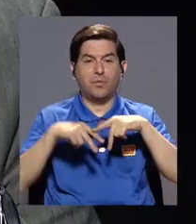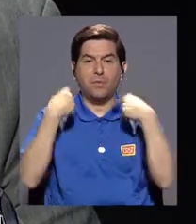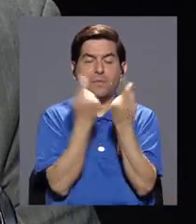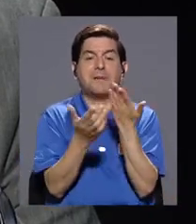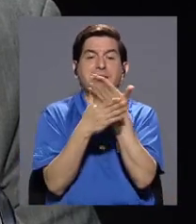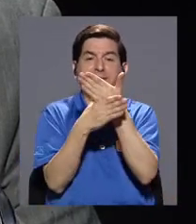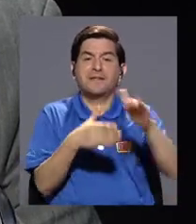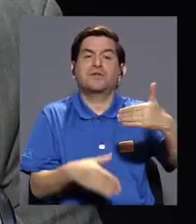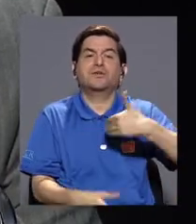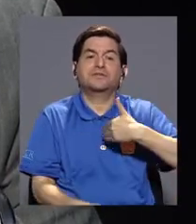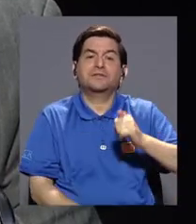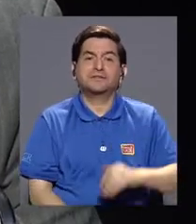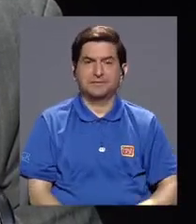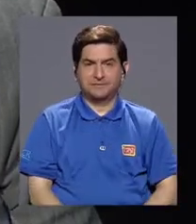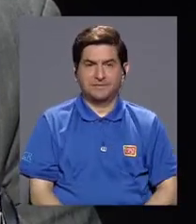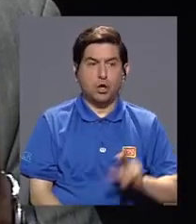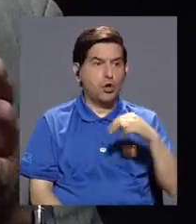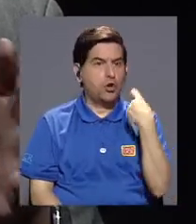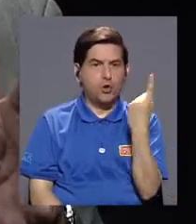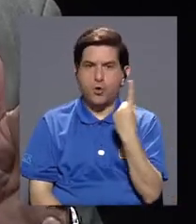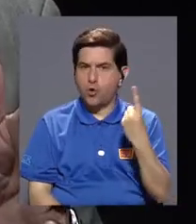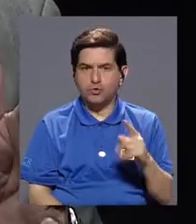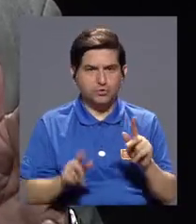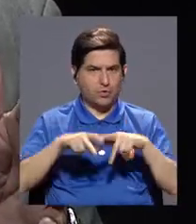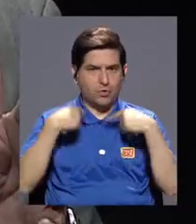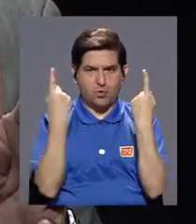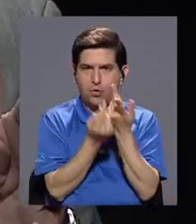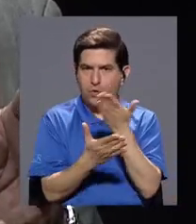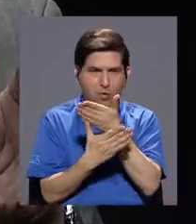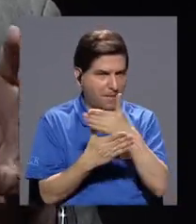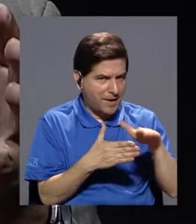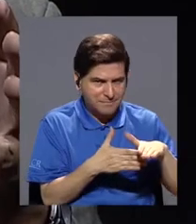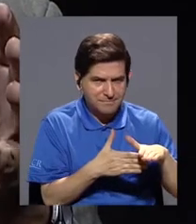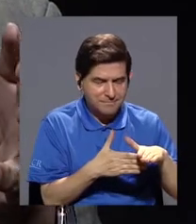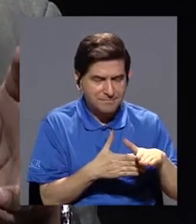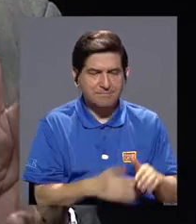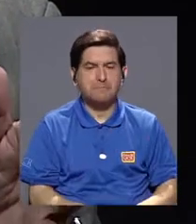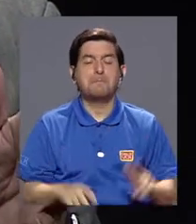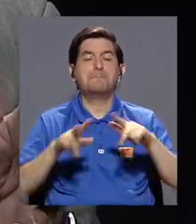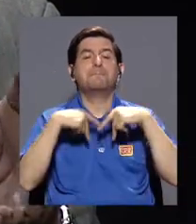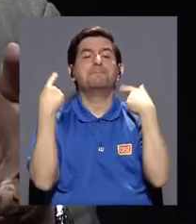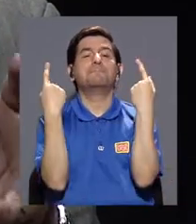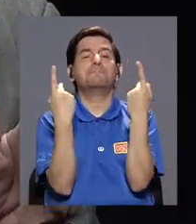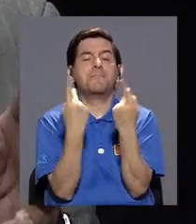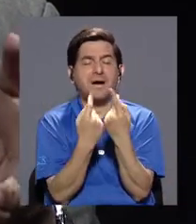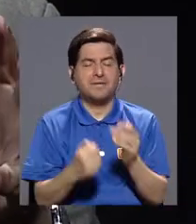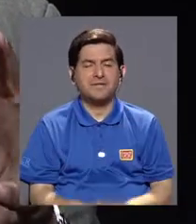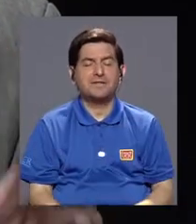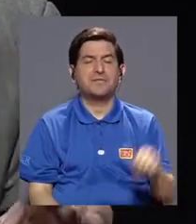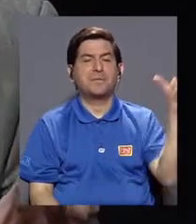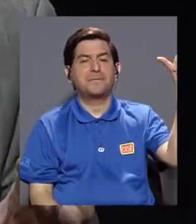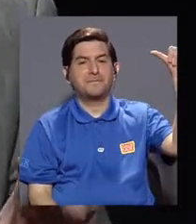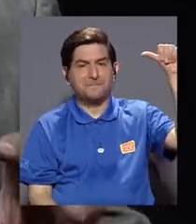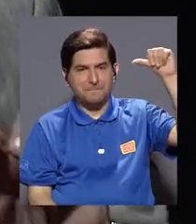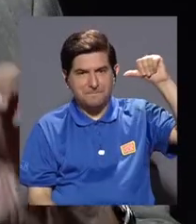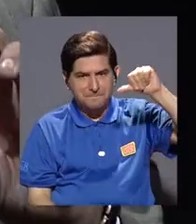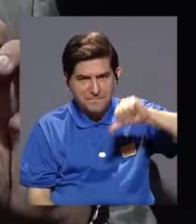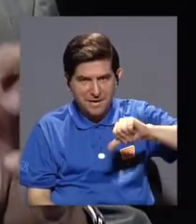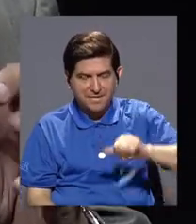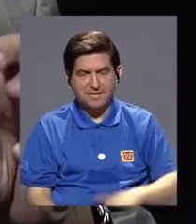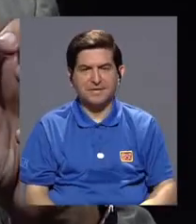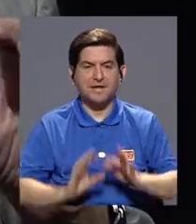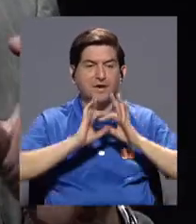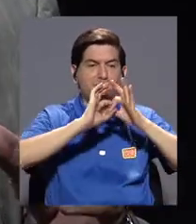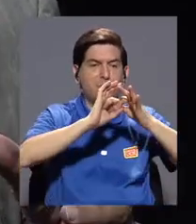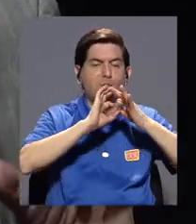partido dividido. Llega no solo con un partido dividido, sino con un partido que había perdido